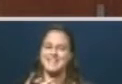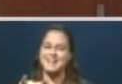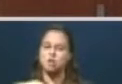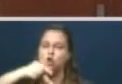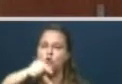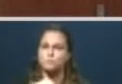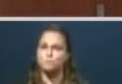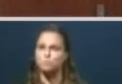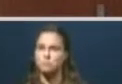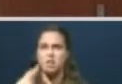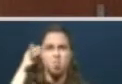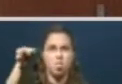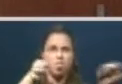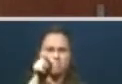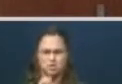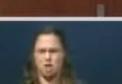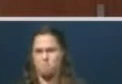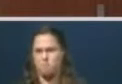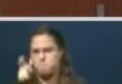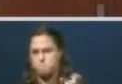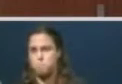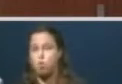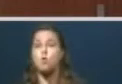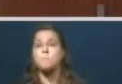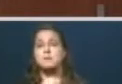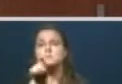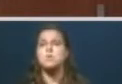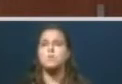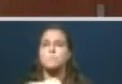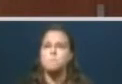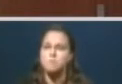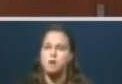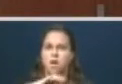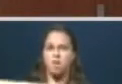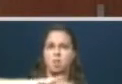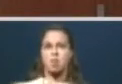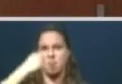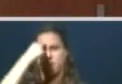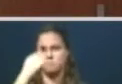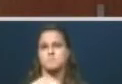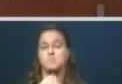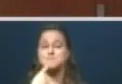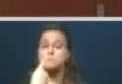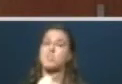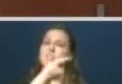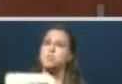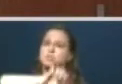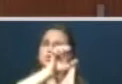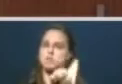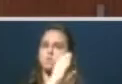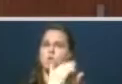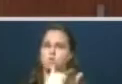dispersión baja densidad y envejecimiento de la población en los términos que establece nuestro estatuto de autonomía